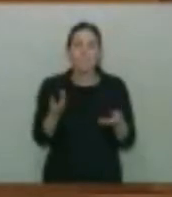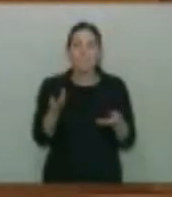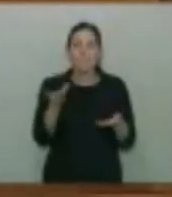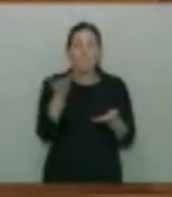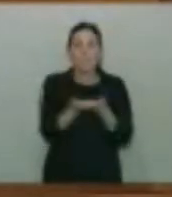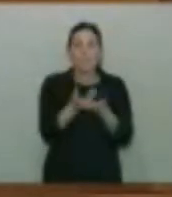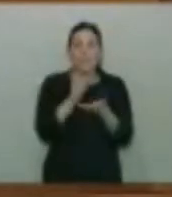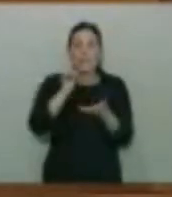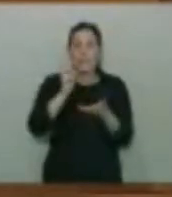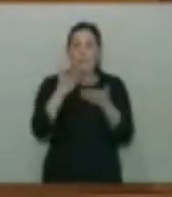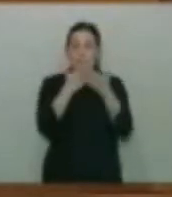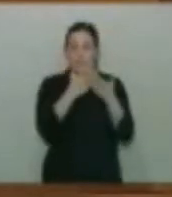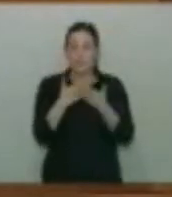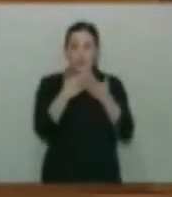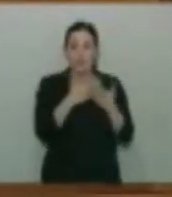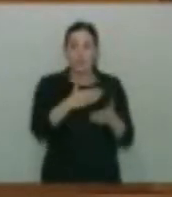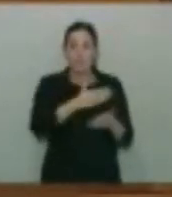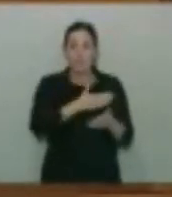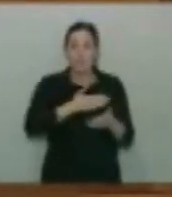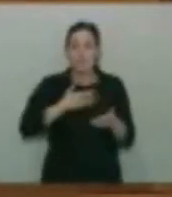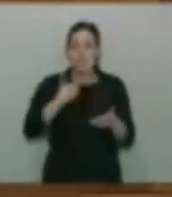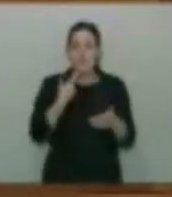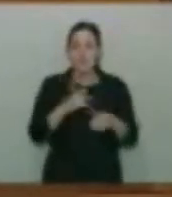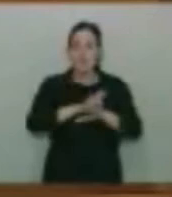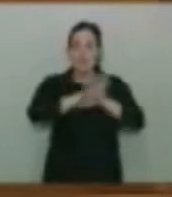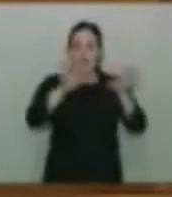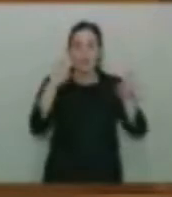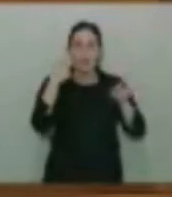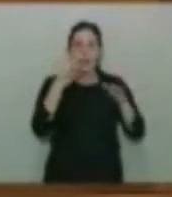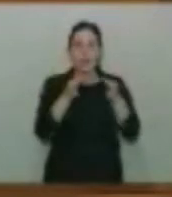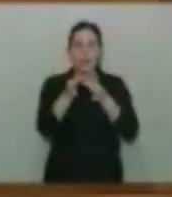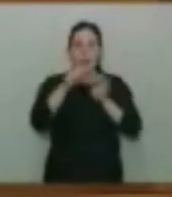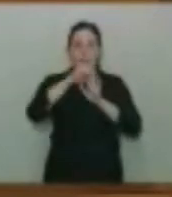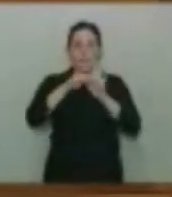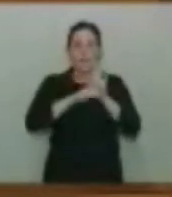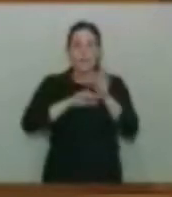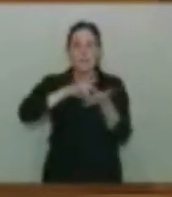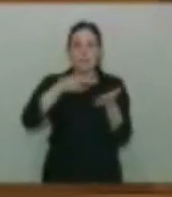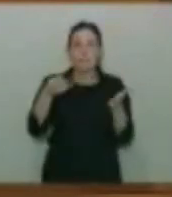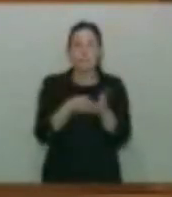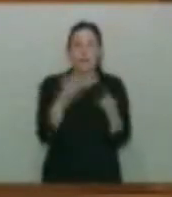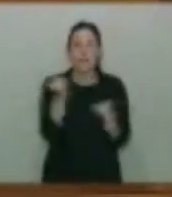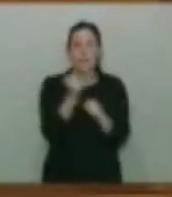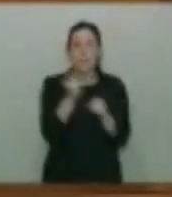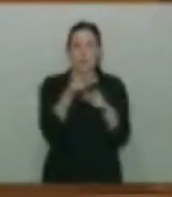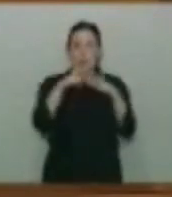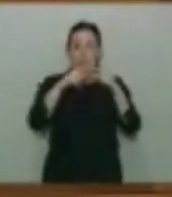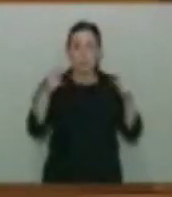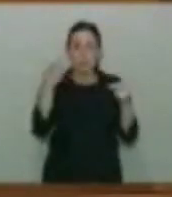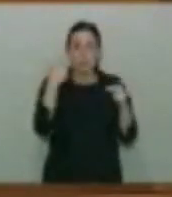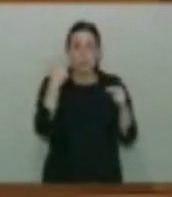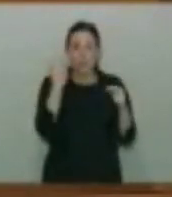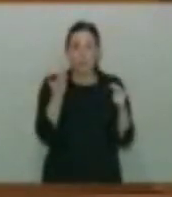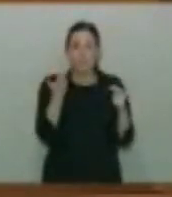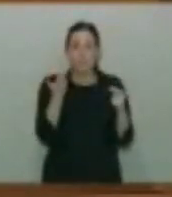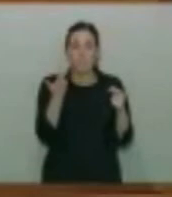Me gustaría que nos concretase qué medidas se pueden impulsar desde un plan de empleo autonómico para reducir la precariedad laboral y para